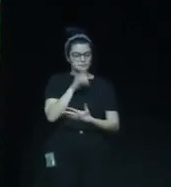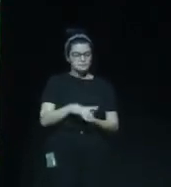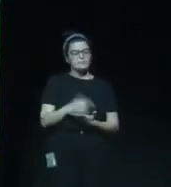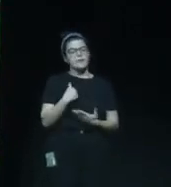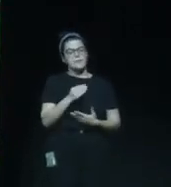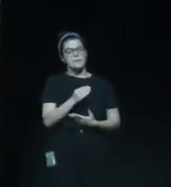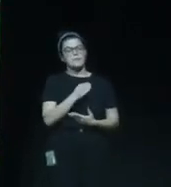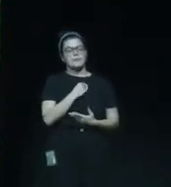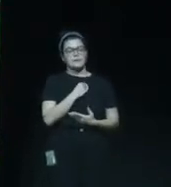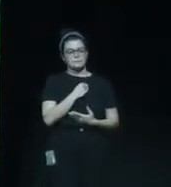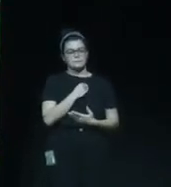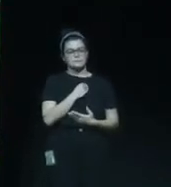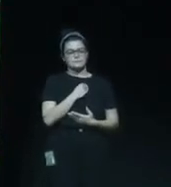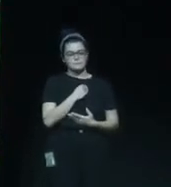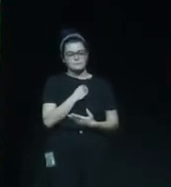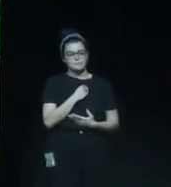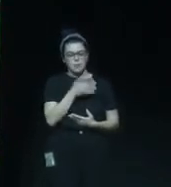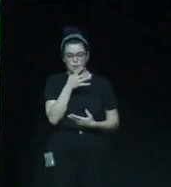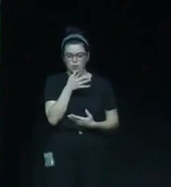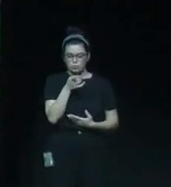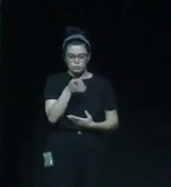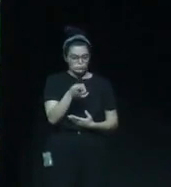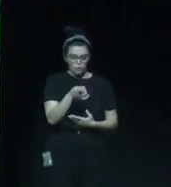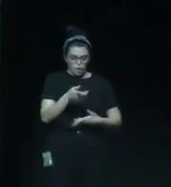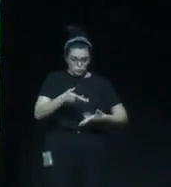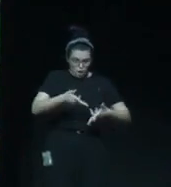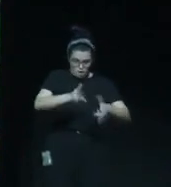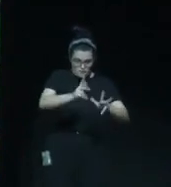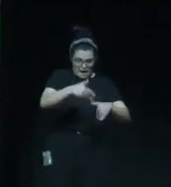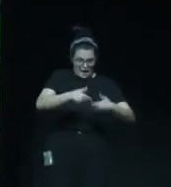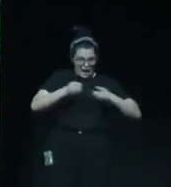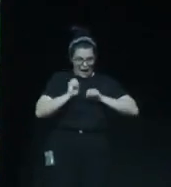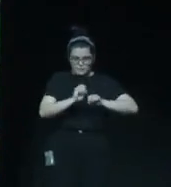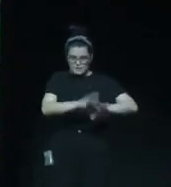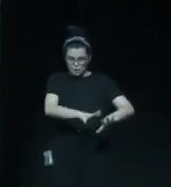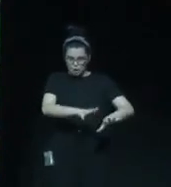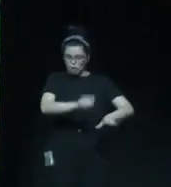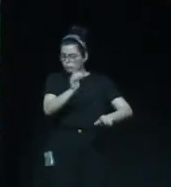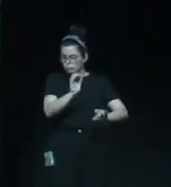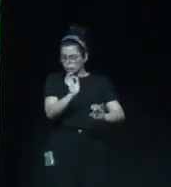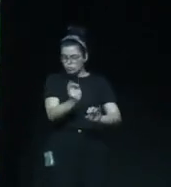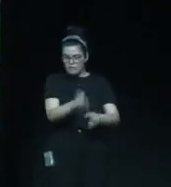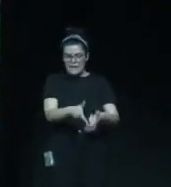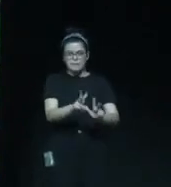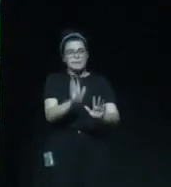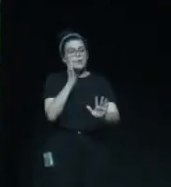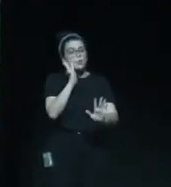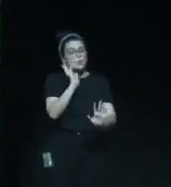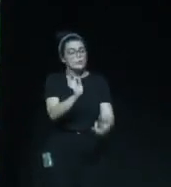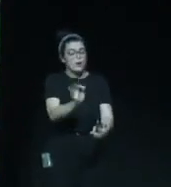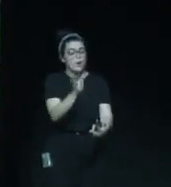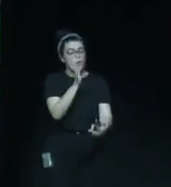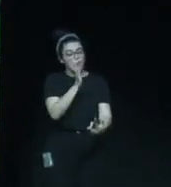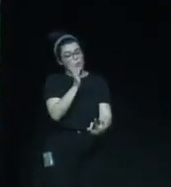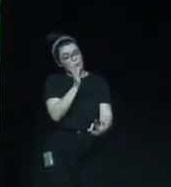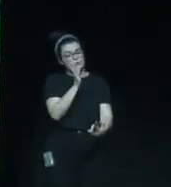hagas Bueno, tú eres muy libre para abstenerte, sin duda, pero ten cuidado con eso porque entonces...